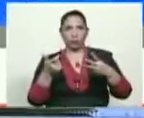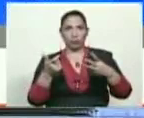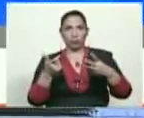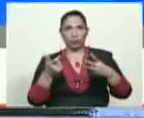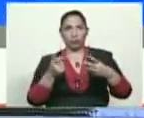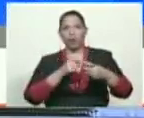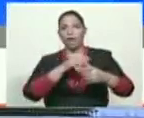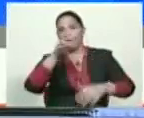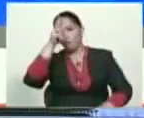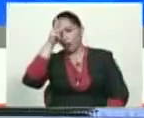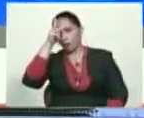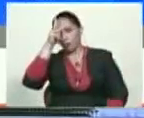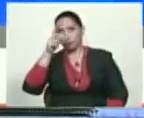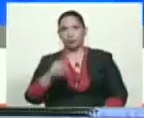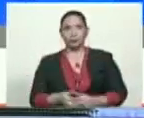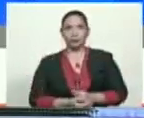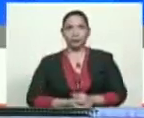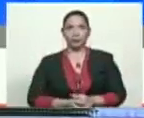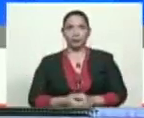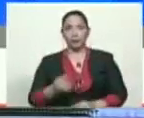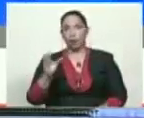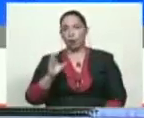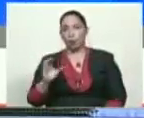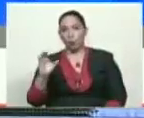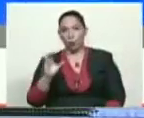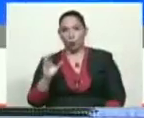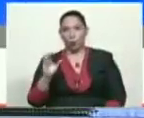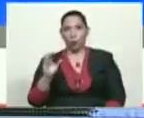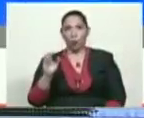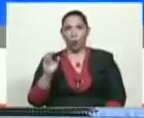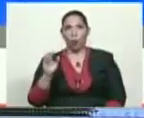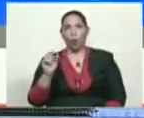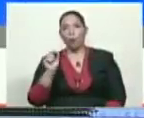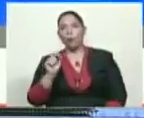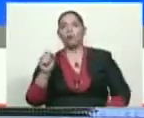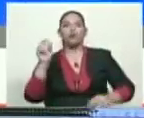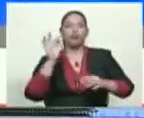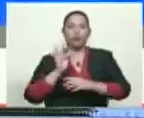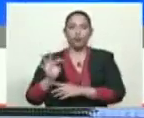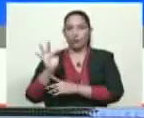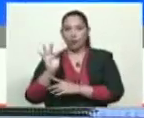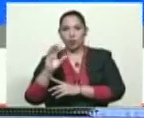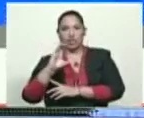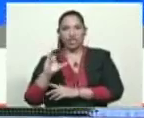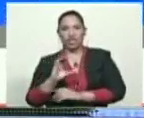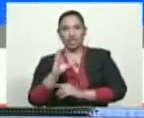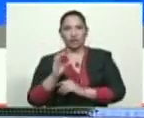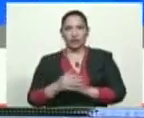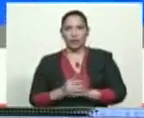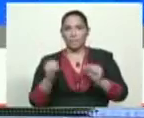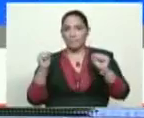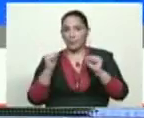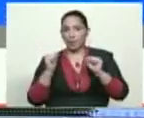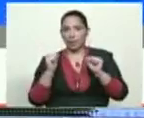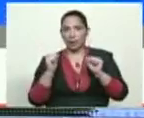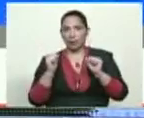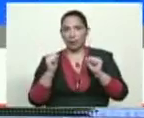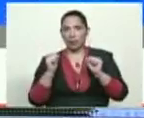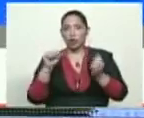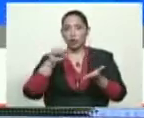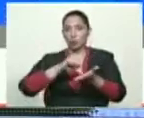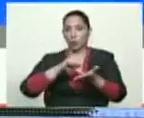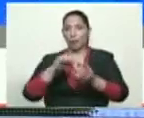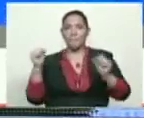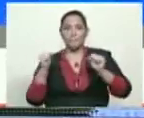falcón coro punto fijo chichiriviche en mérida la ciudad de mérida